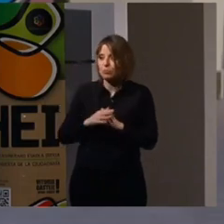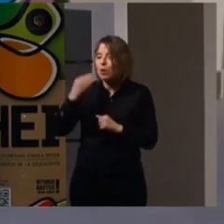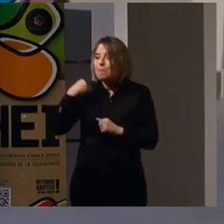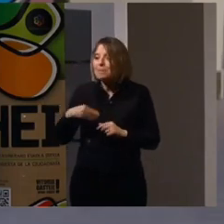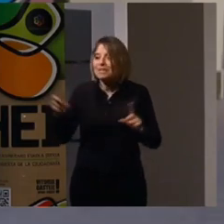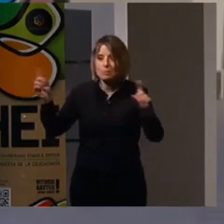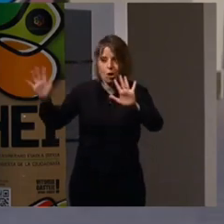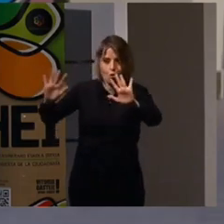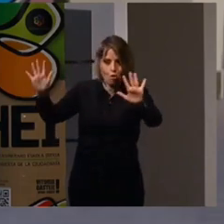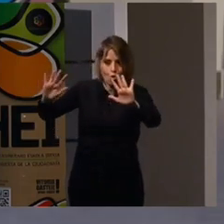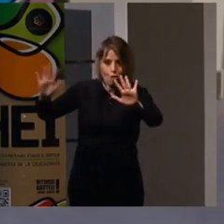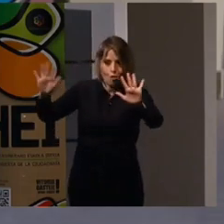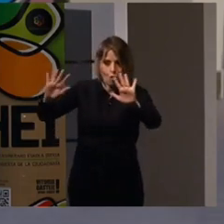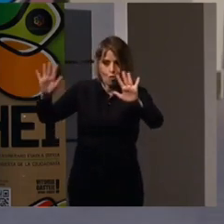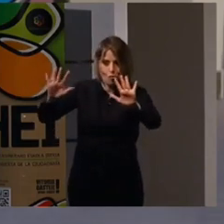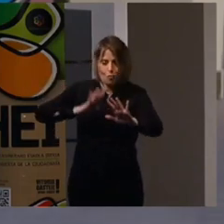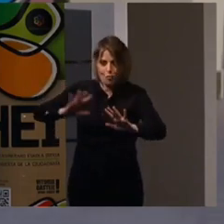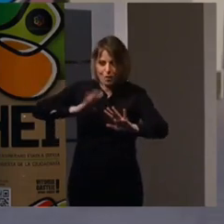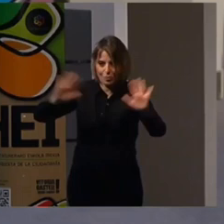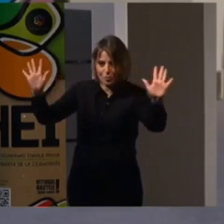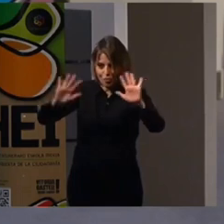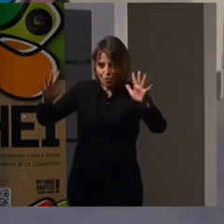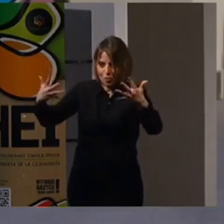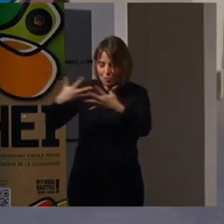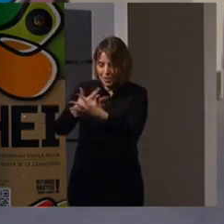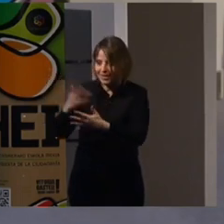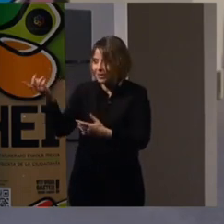misma, ¿vale? O sea, me refiero, por favor,